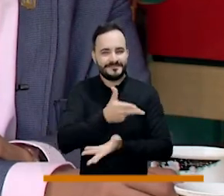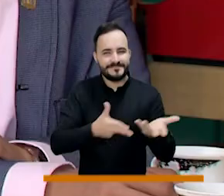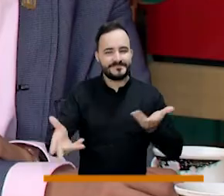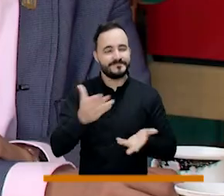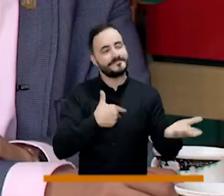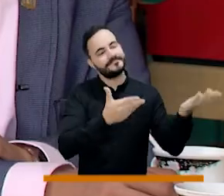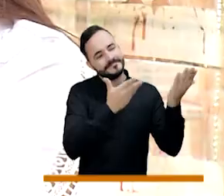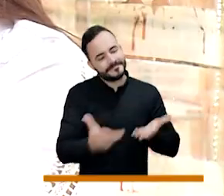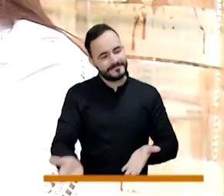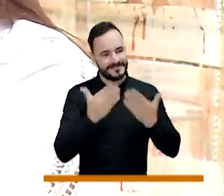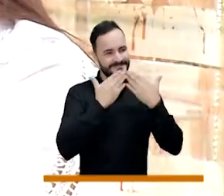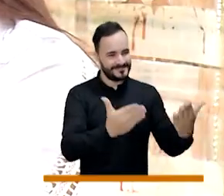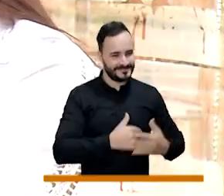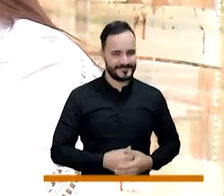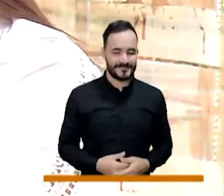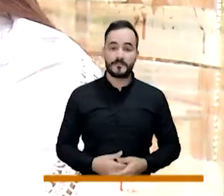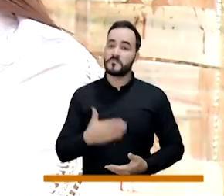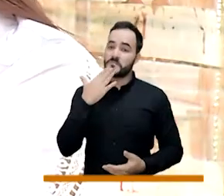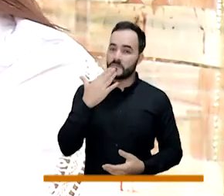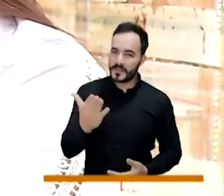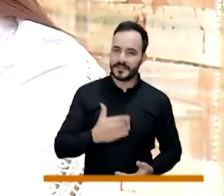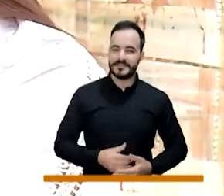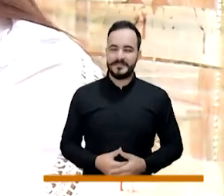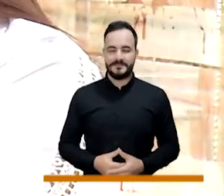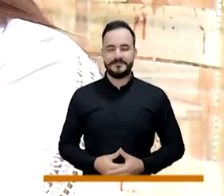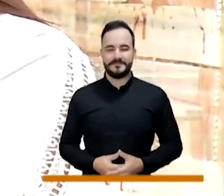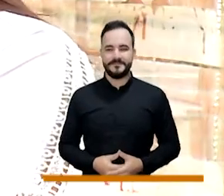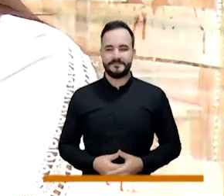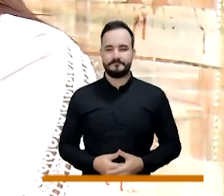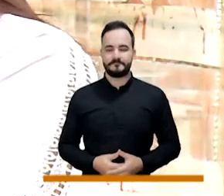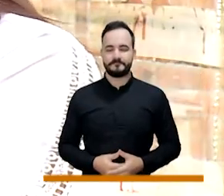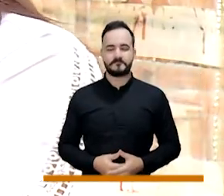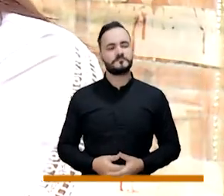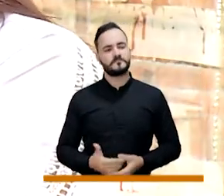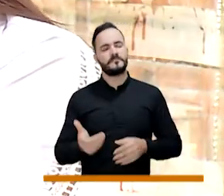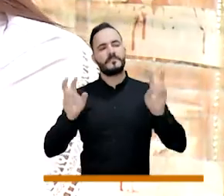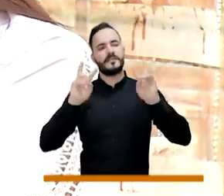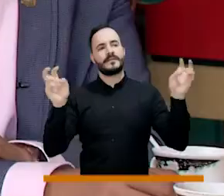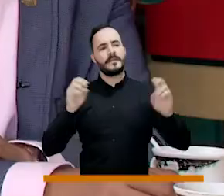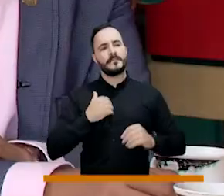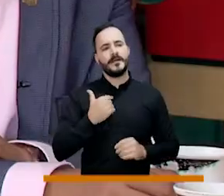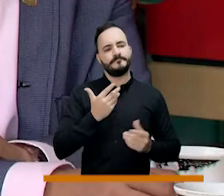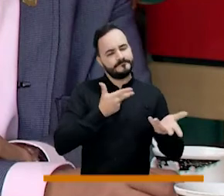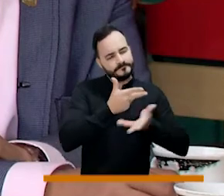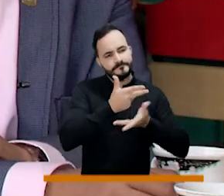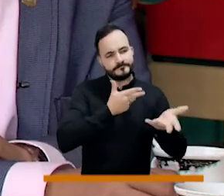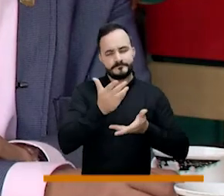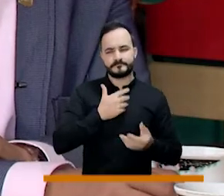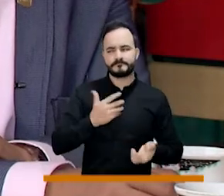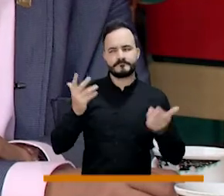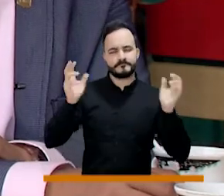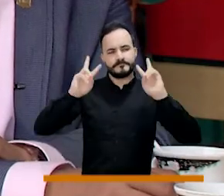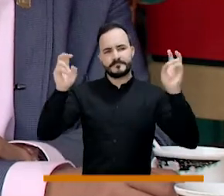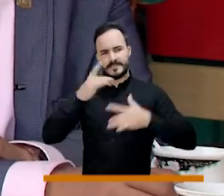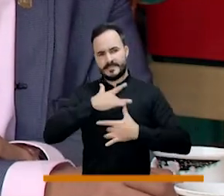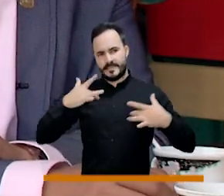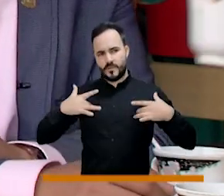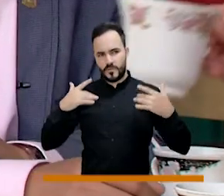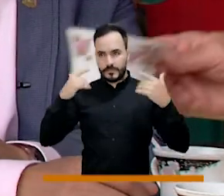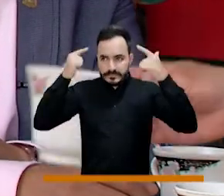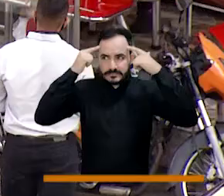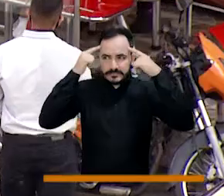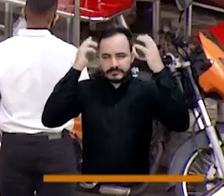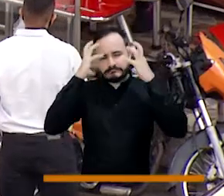Concejo de Medellín. María Camila, bienvenida a este programa. Muchas gracias por la invitación. Bueno, hablemos un poco lo que está sucediendo